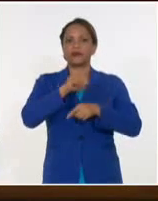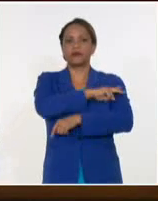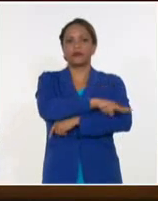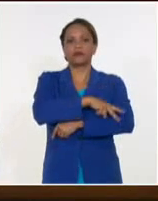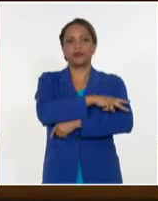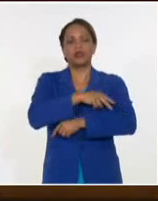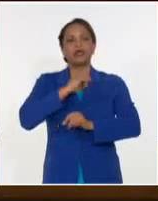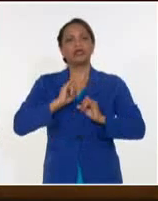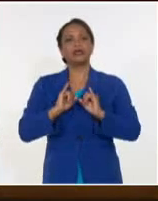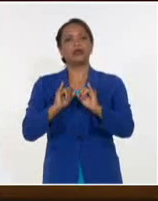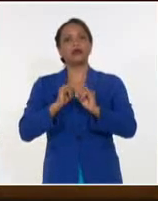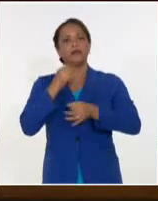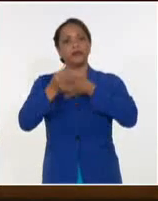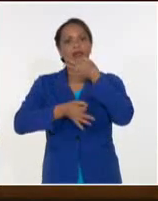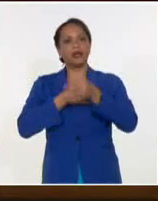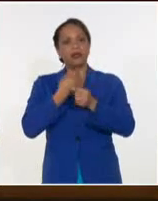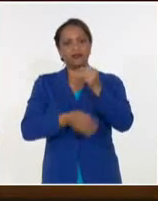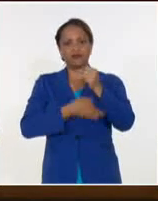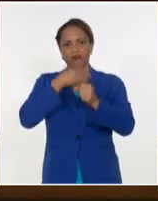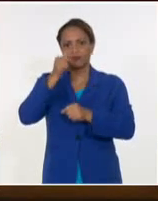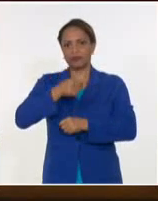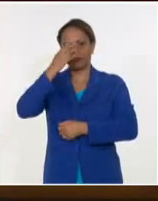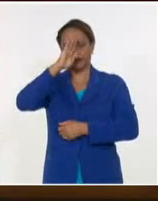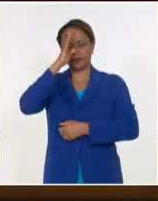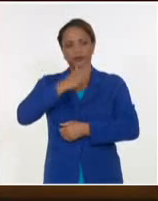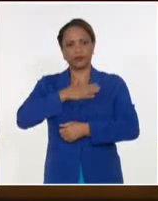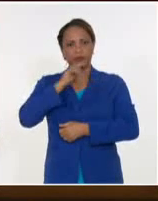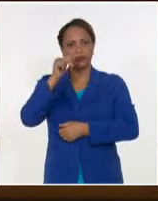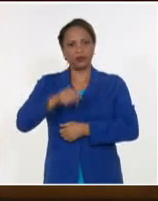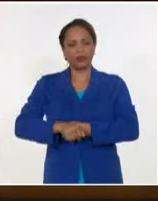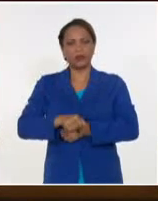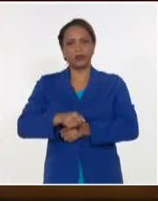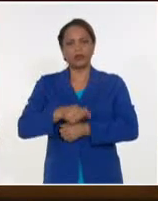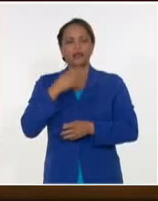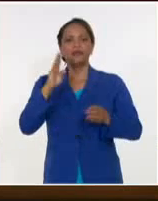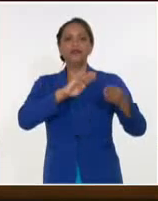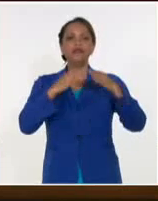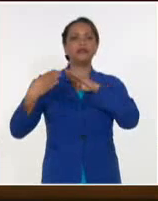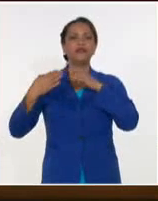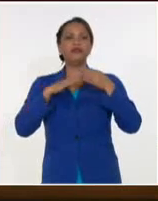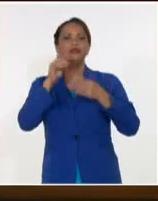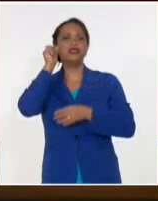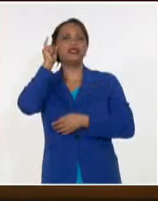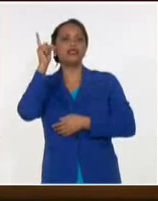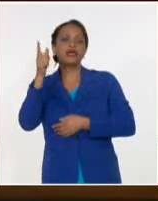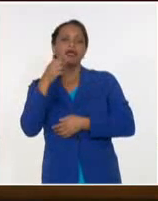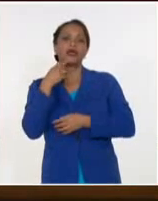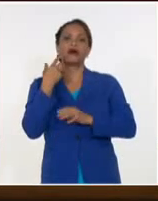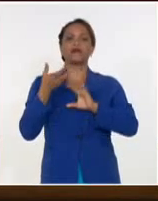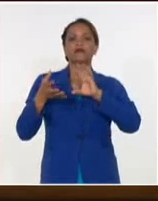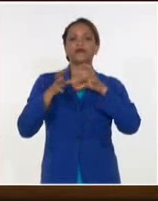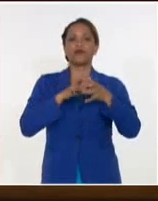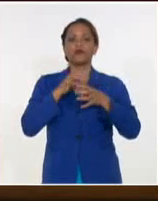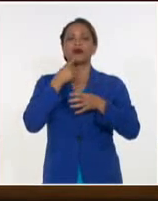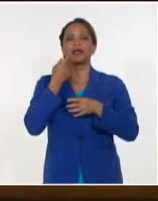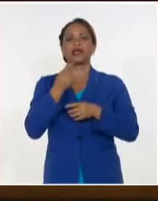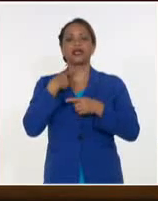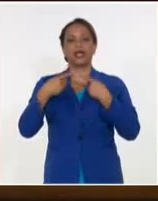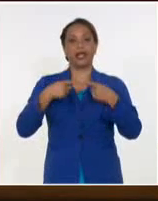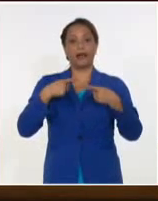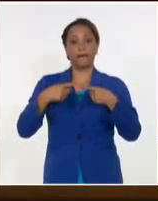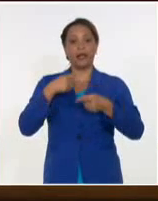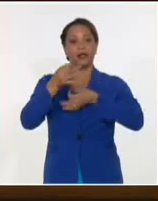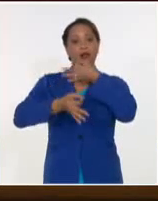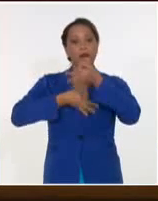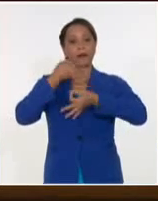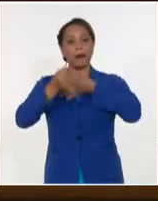franqueza sobre la realidad que hoy vive el país, del debate rico en ideas y matices que transcurrió tanto en el plenario como en